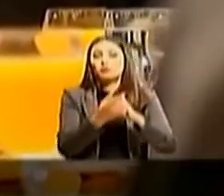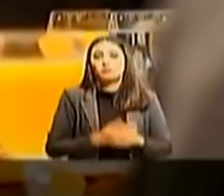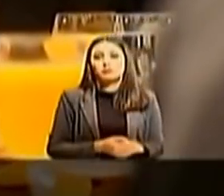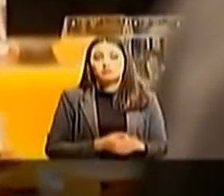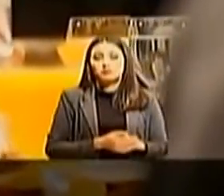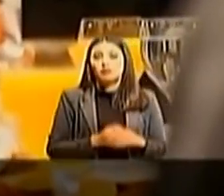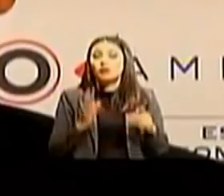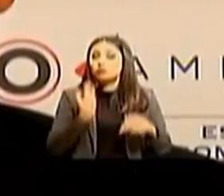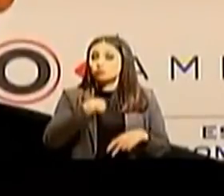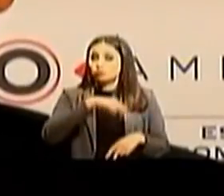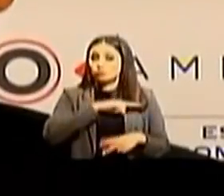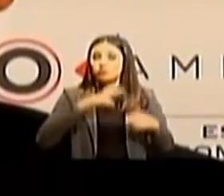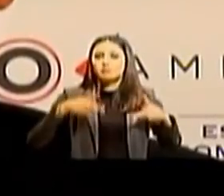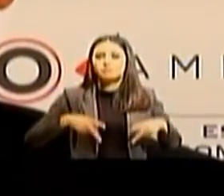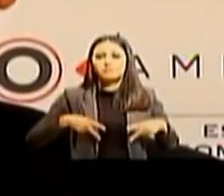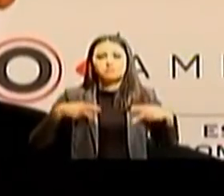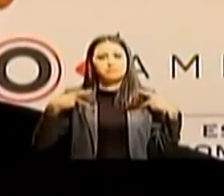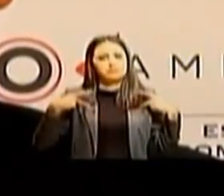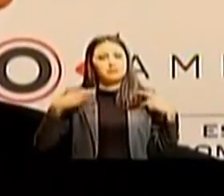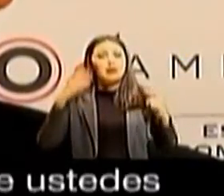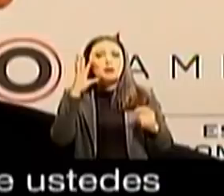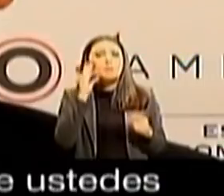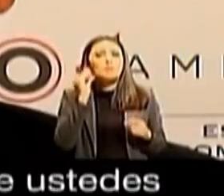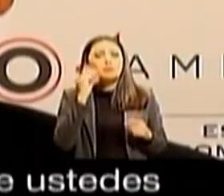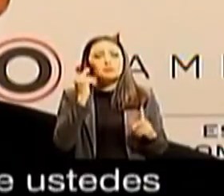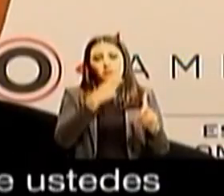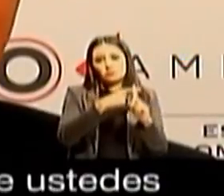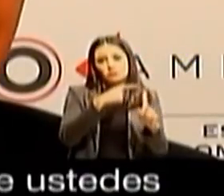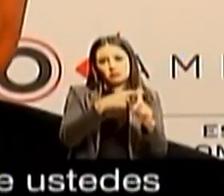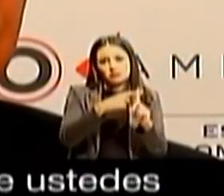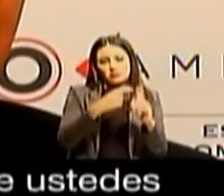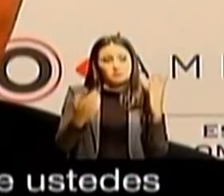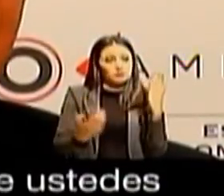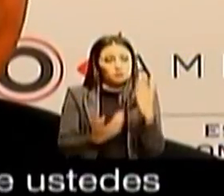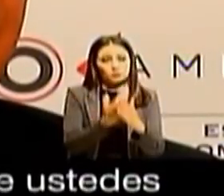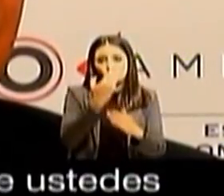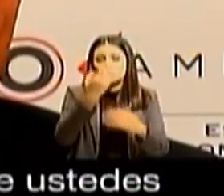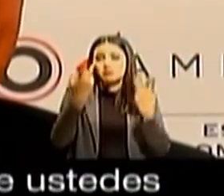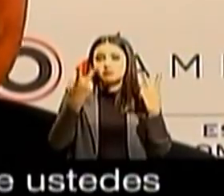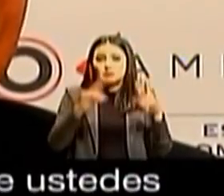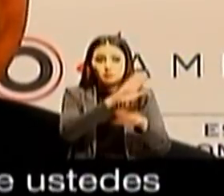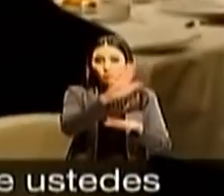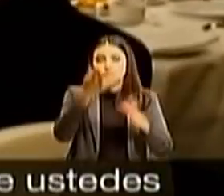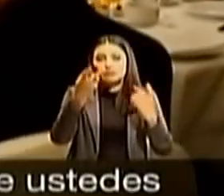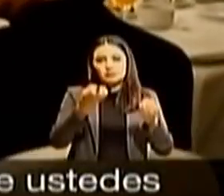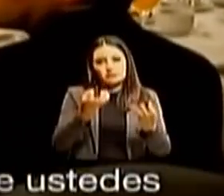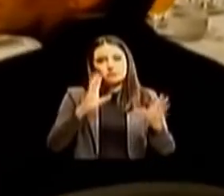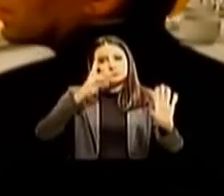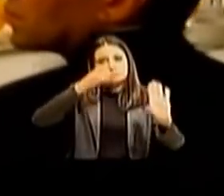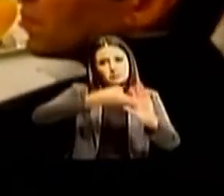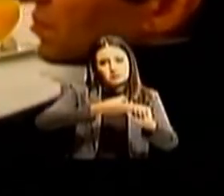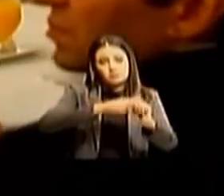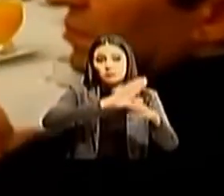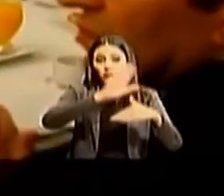viviendo una nueva y mejor historia y queremos, sin duda alguna, que ustedes sean parte de